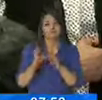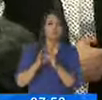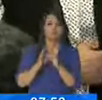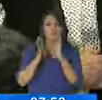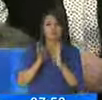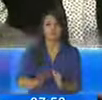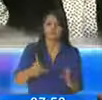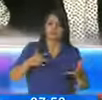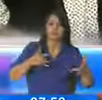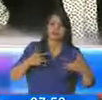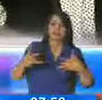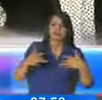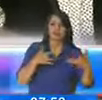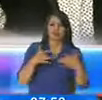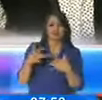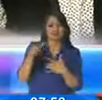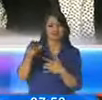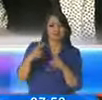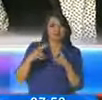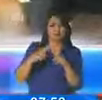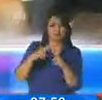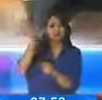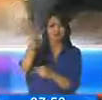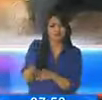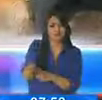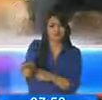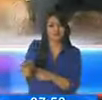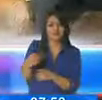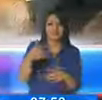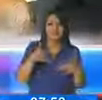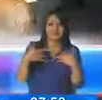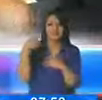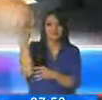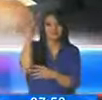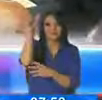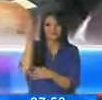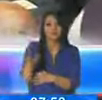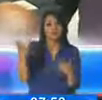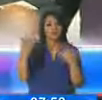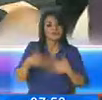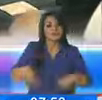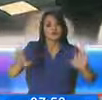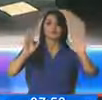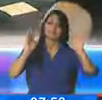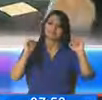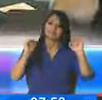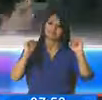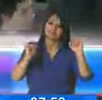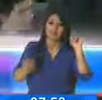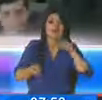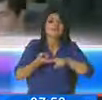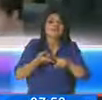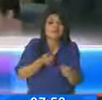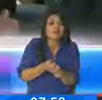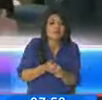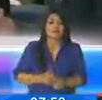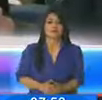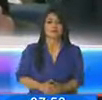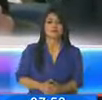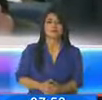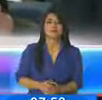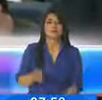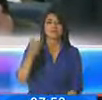y conocidos de Oscar Guerra, el Zarzocita, se dieron cita para decirle un hasta pronto. Yo sé, él está